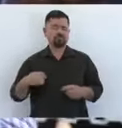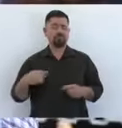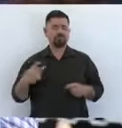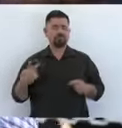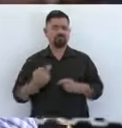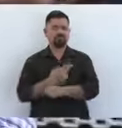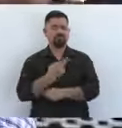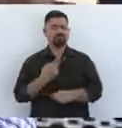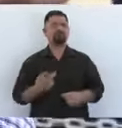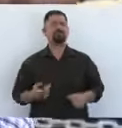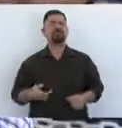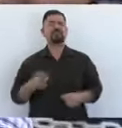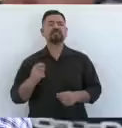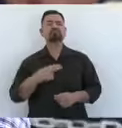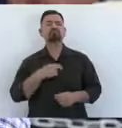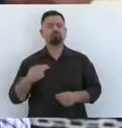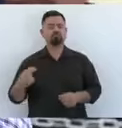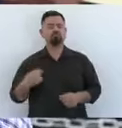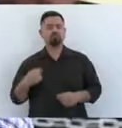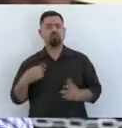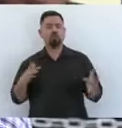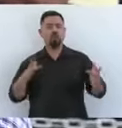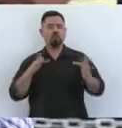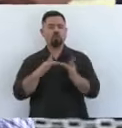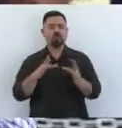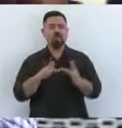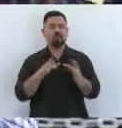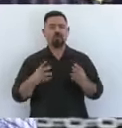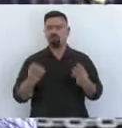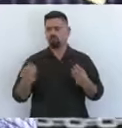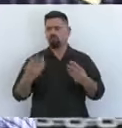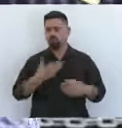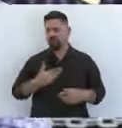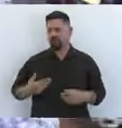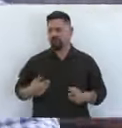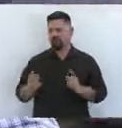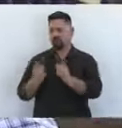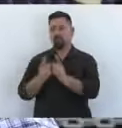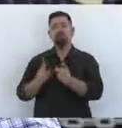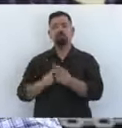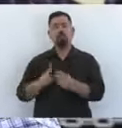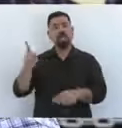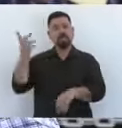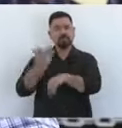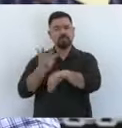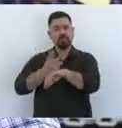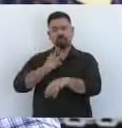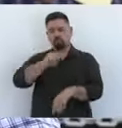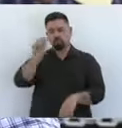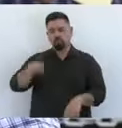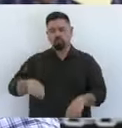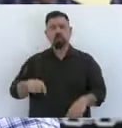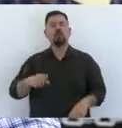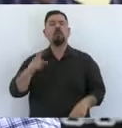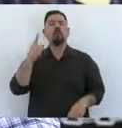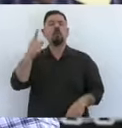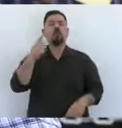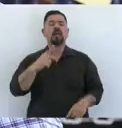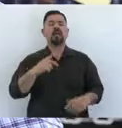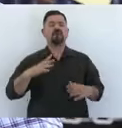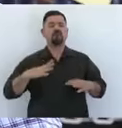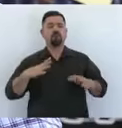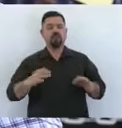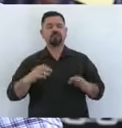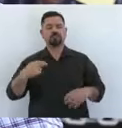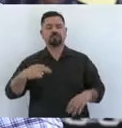pasado, hemos estado en contacto muchos de nosotros en Tucson, en una fundación que se llama PEPS, del señor